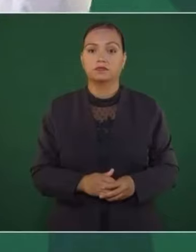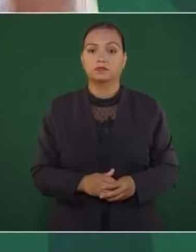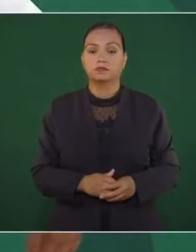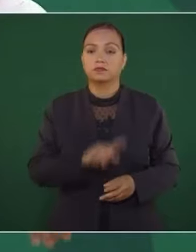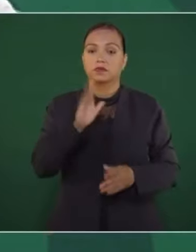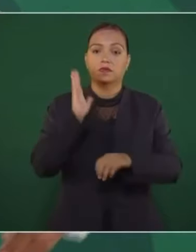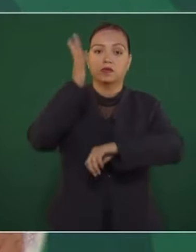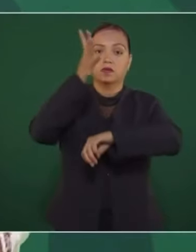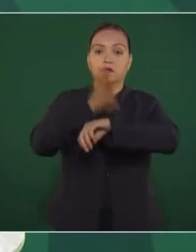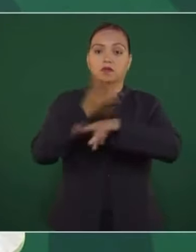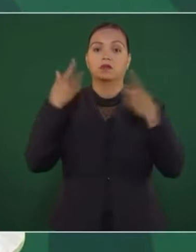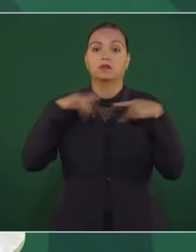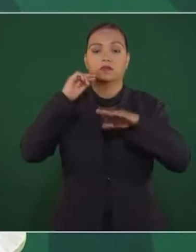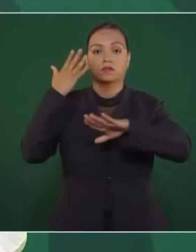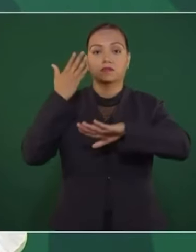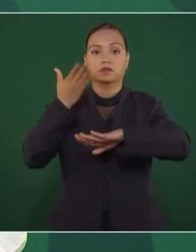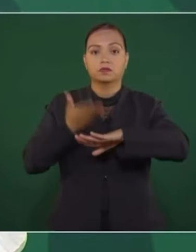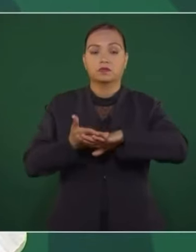y de castigar a los responsables,